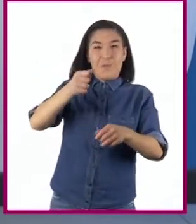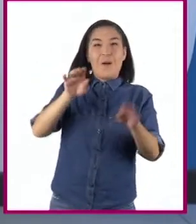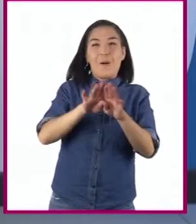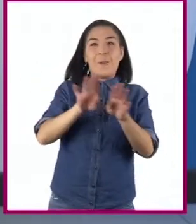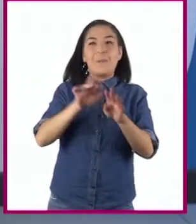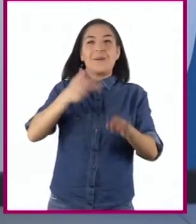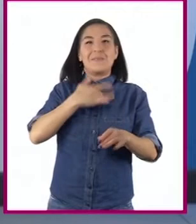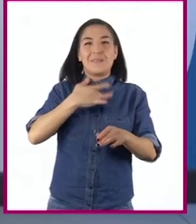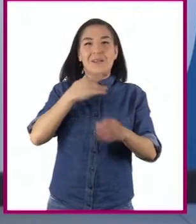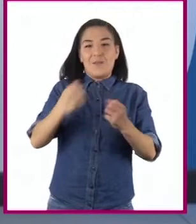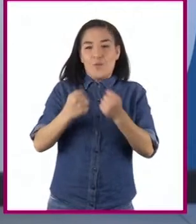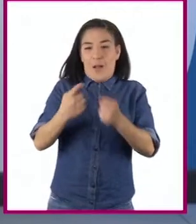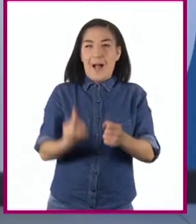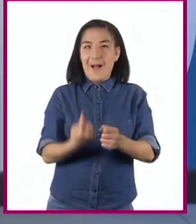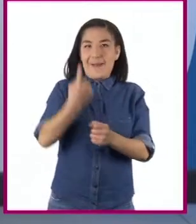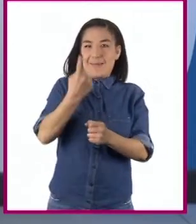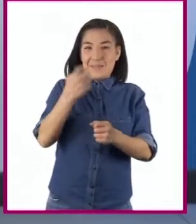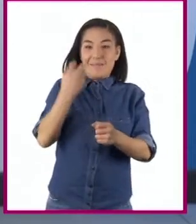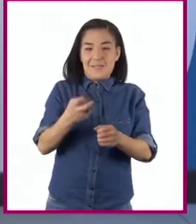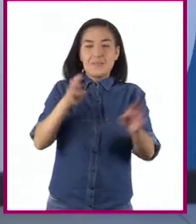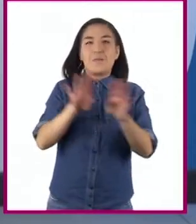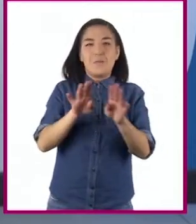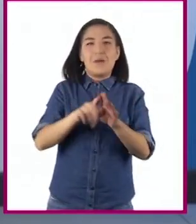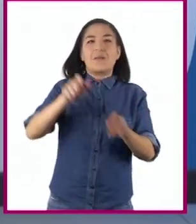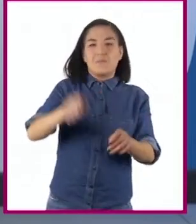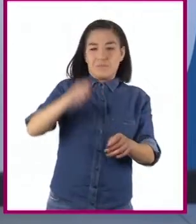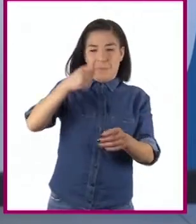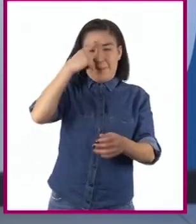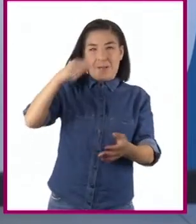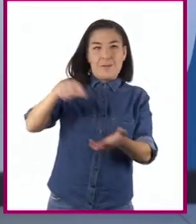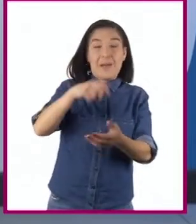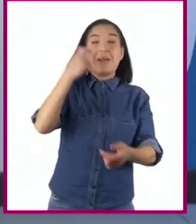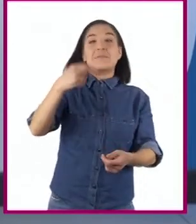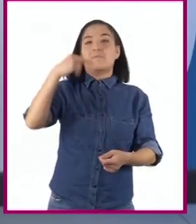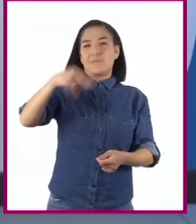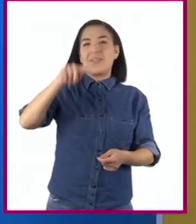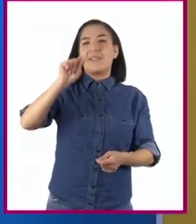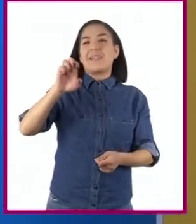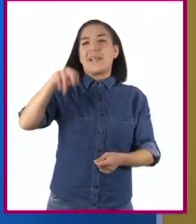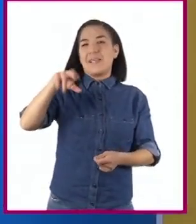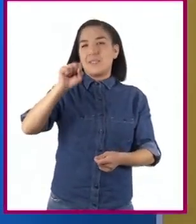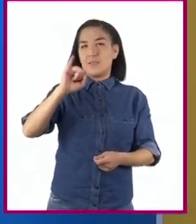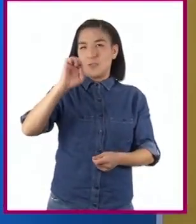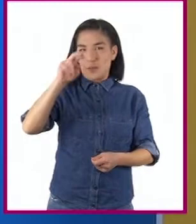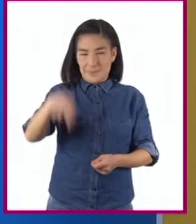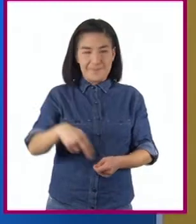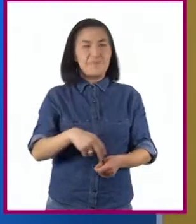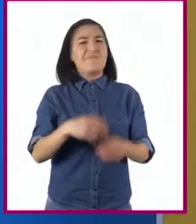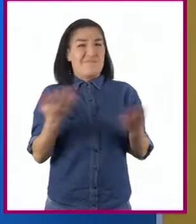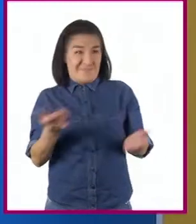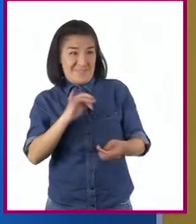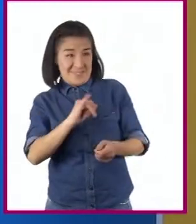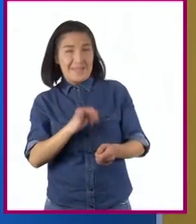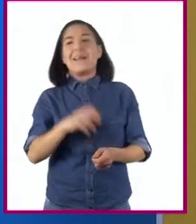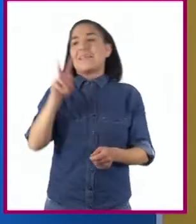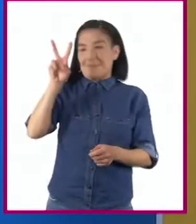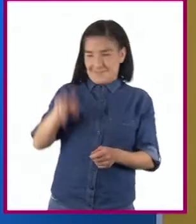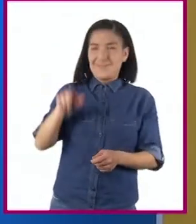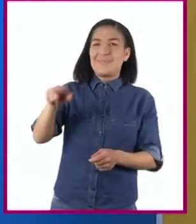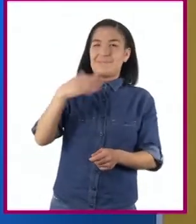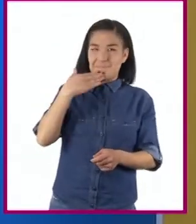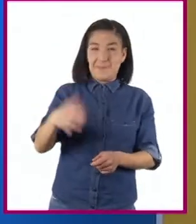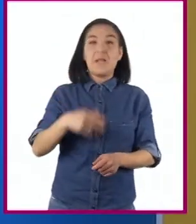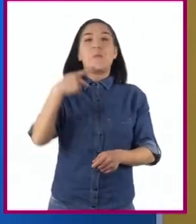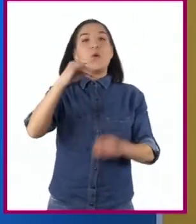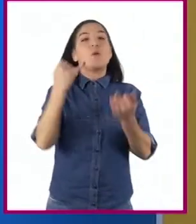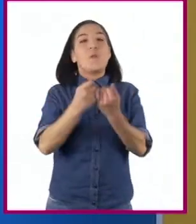hacia arriba que sostiene el yo-yo y a esa fuerza se le conoce como tensión, ¿no? Es correcto, pero también pasa algo muy particular